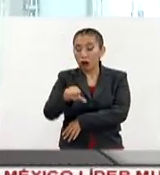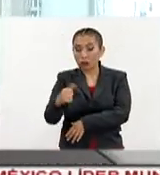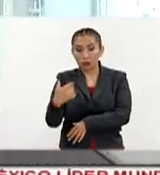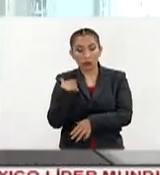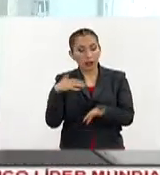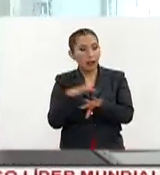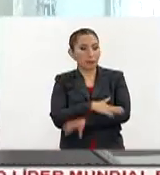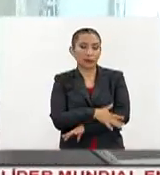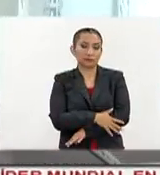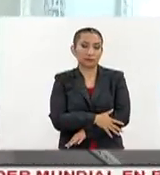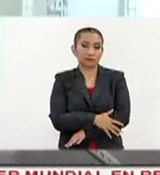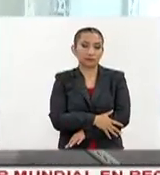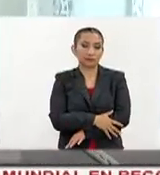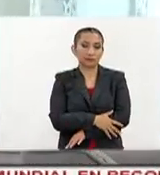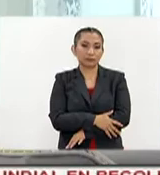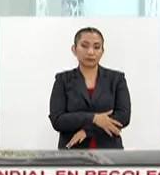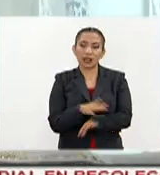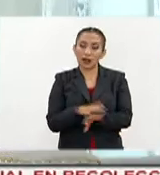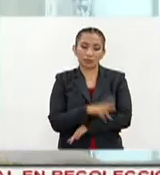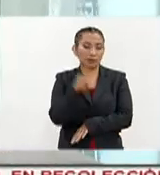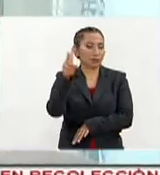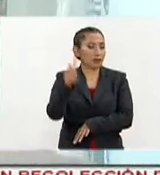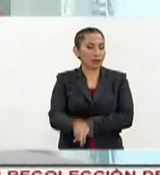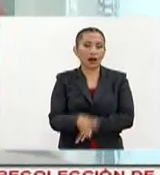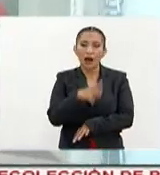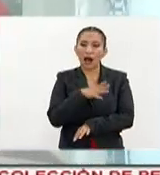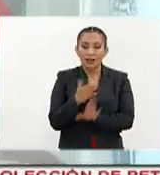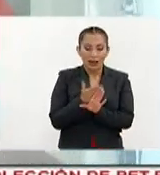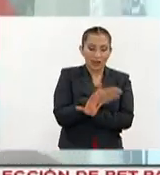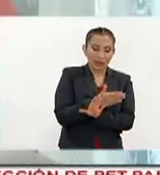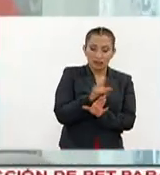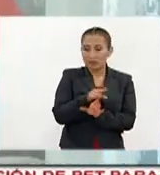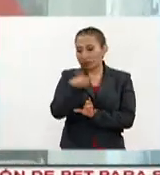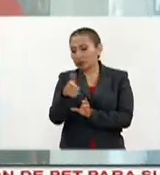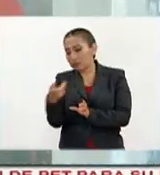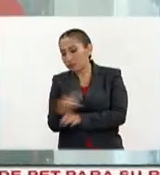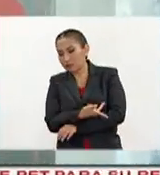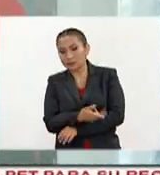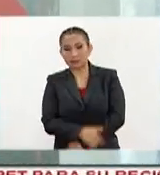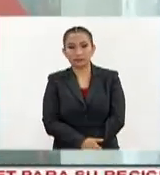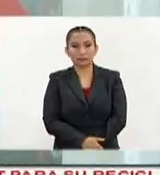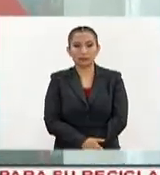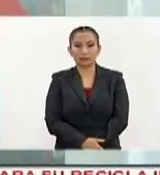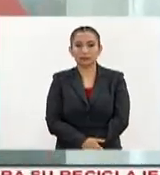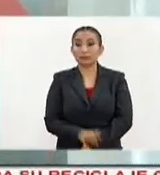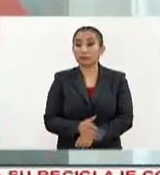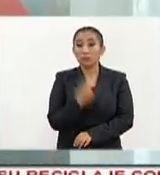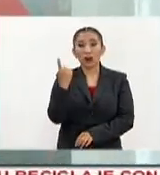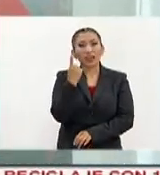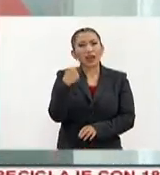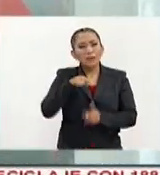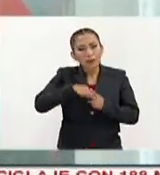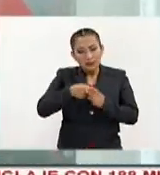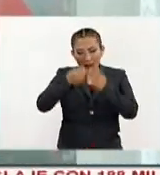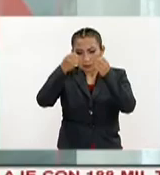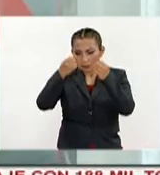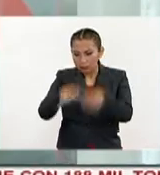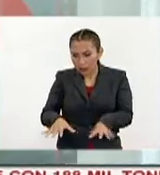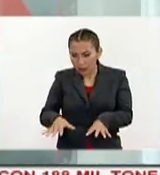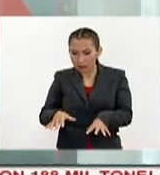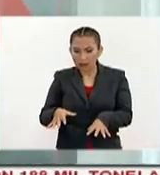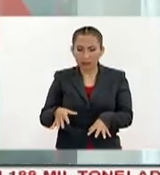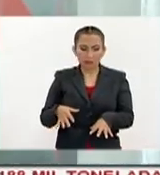vida te cambia. Te cambia, efectivamente hay un antes y un después. porque empieza una serie de pérdidas,